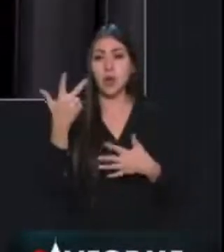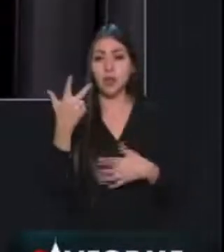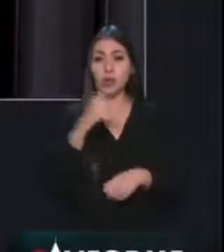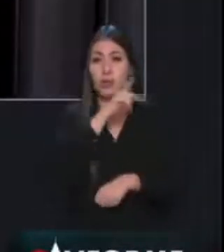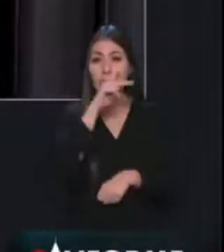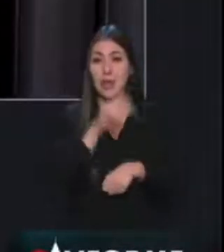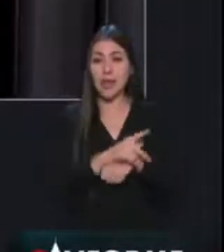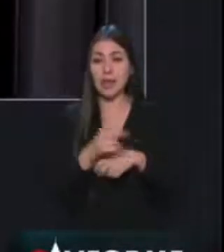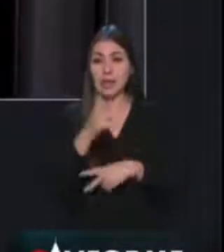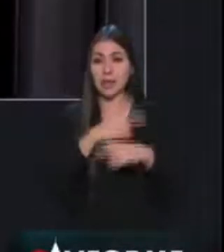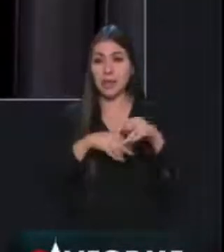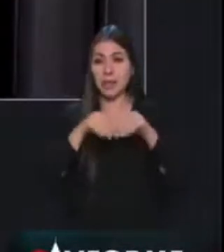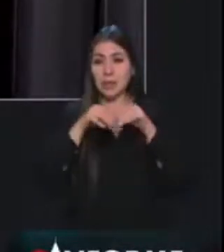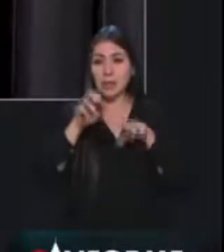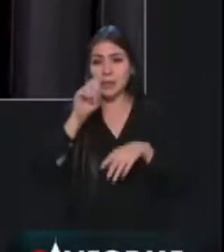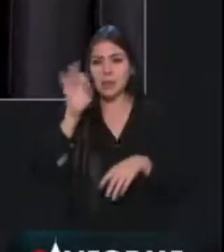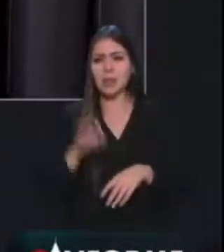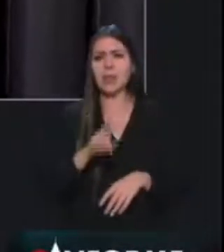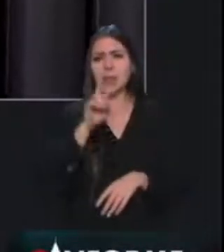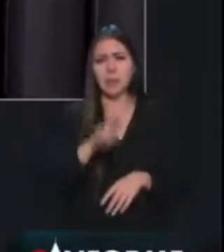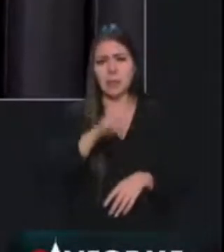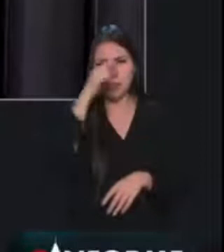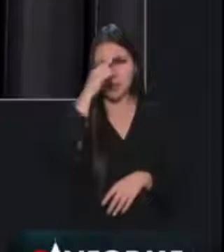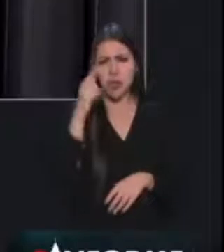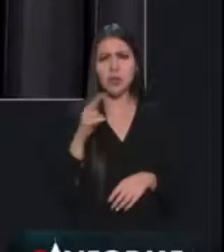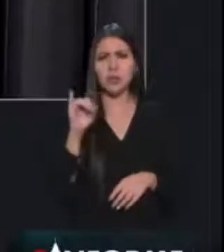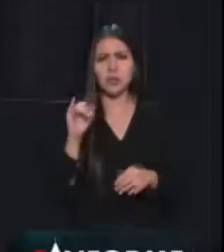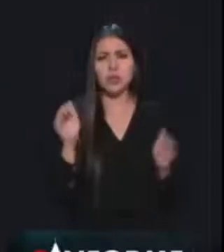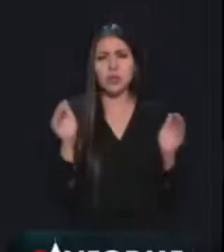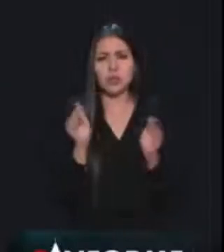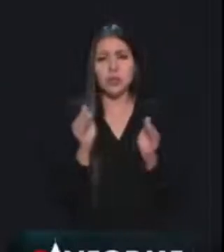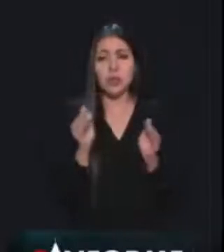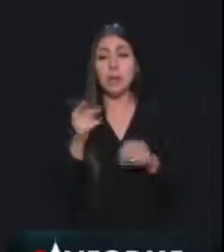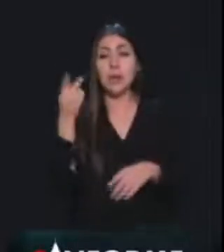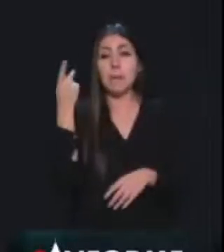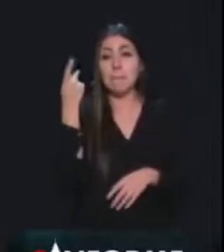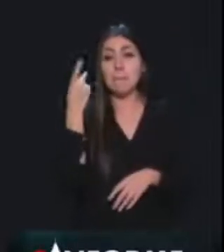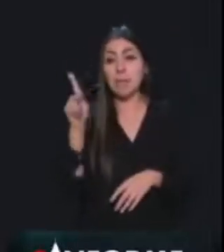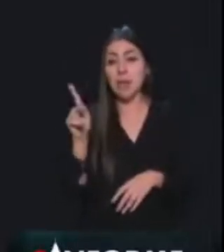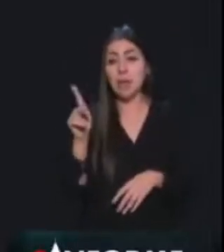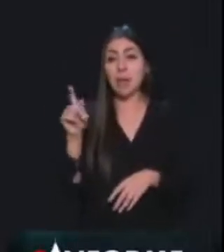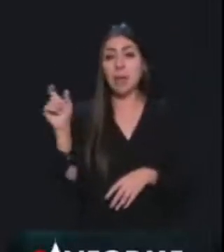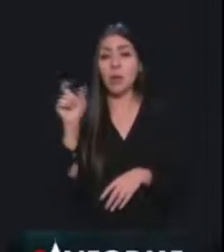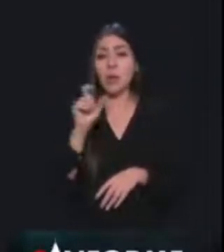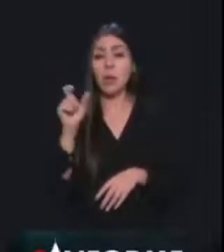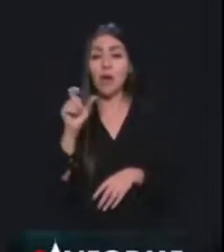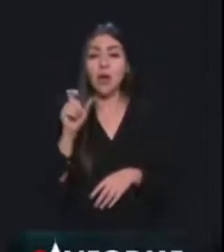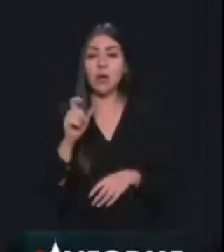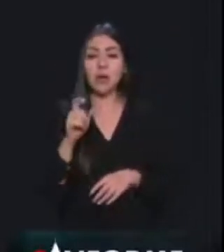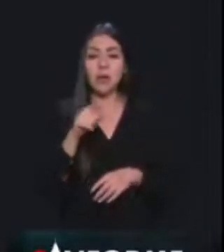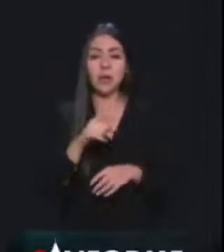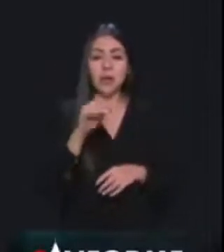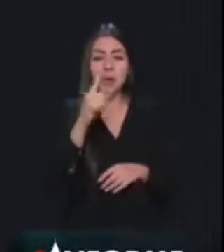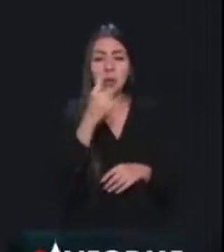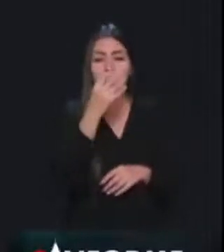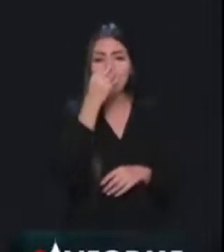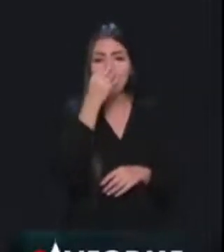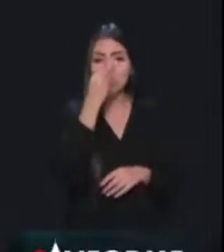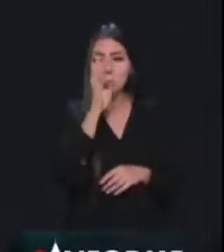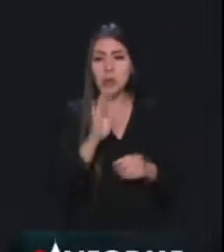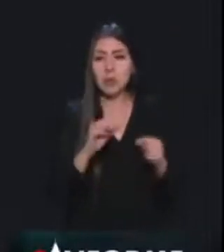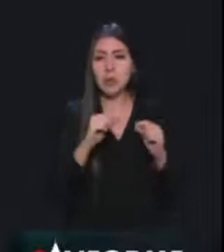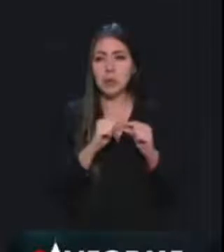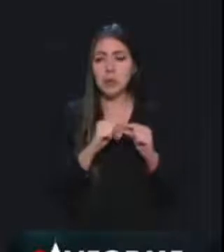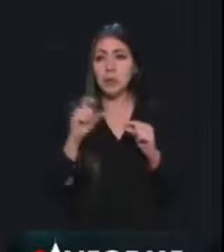60% de todos, pero en efecto México es muy pequeño. La bronca es que cuando transformamos la cifra en per cápita, México entra dentro de